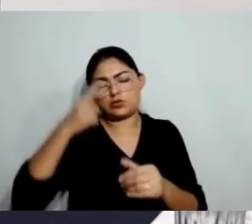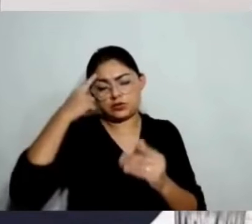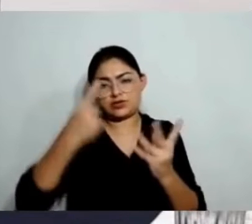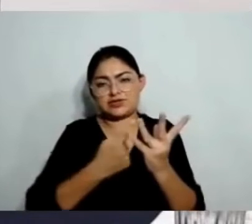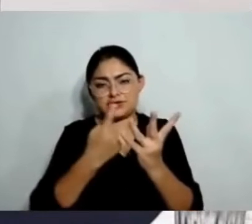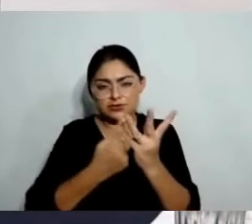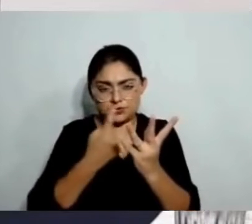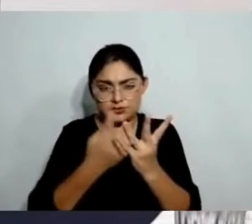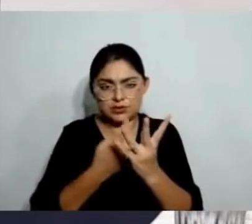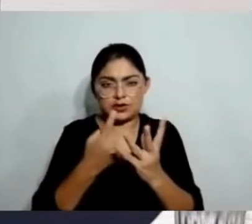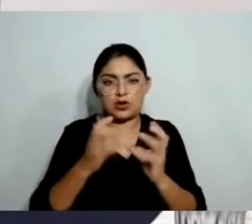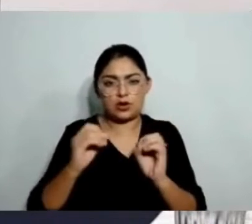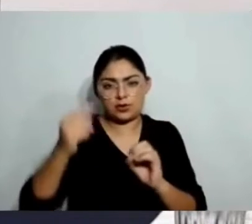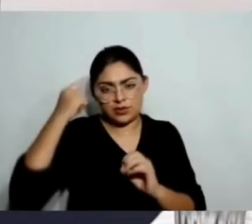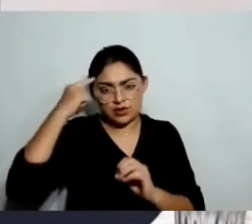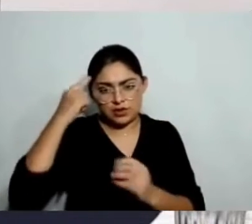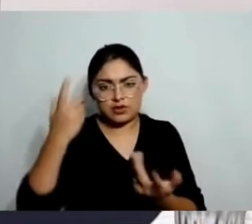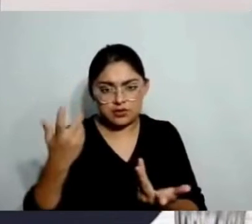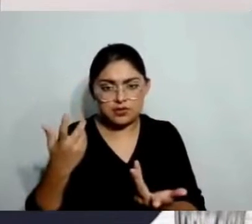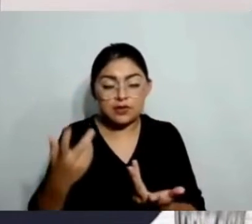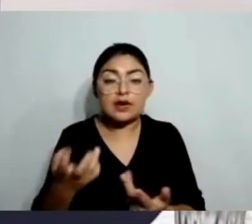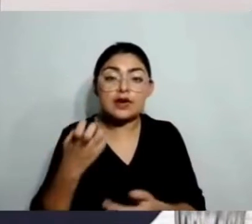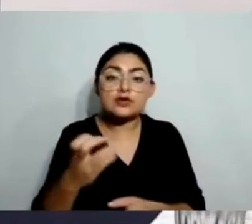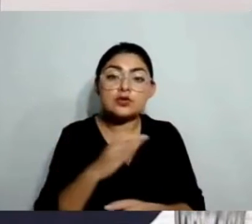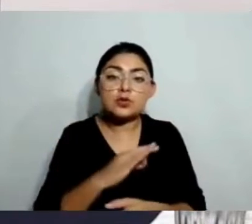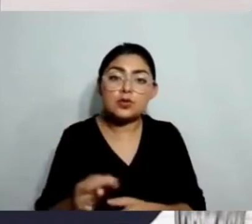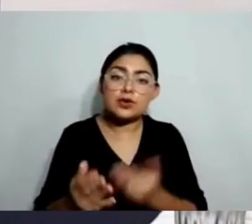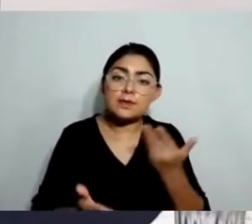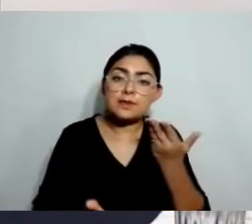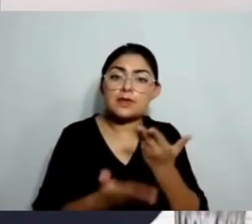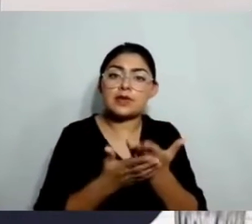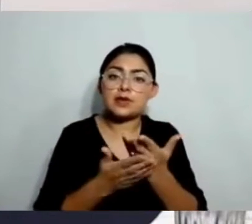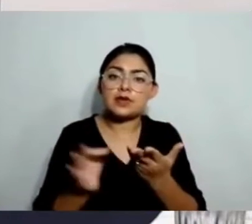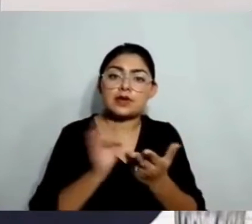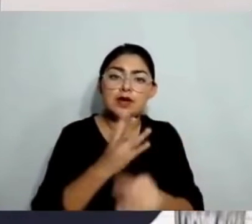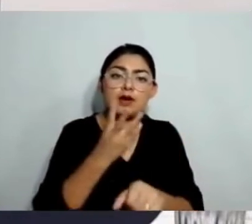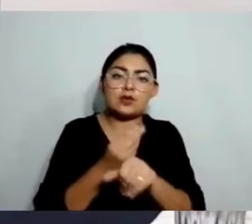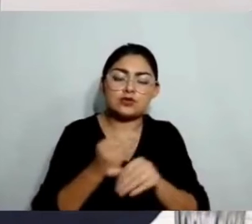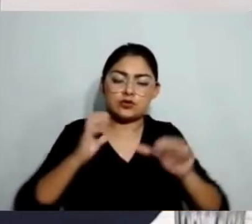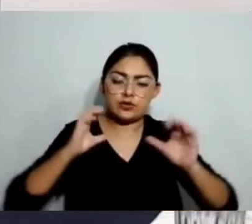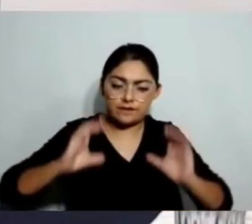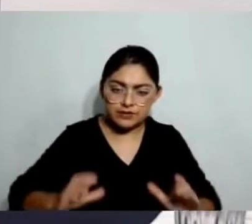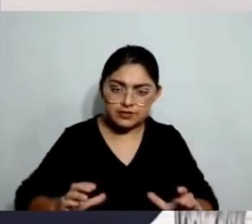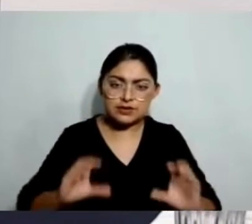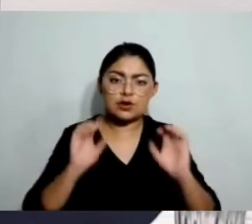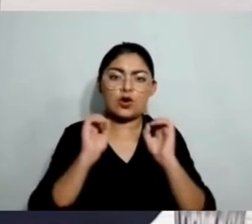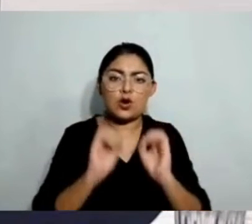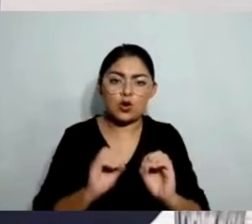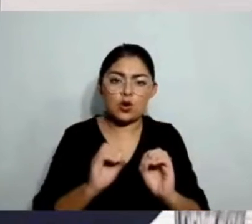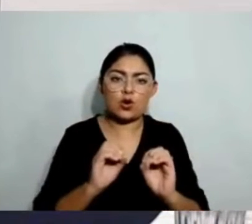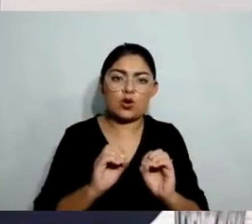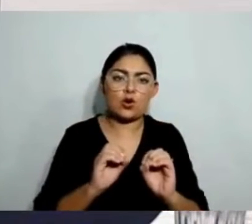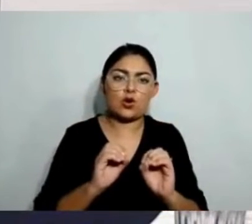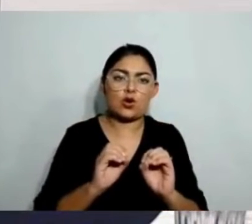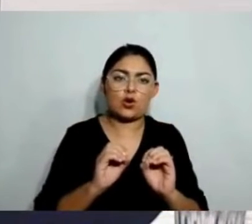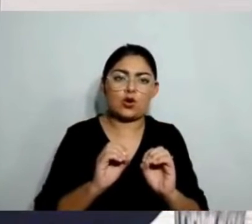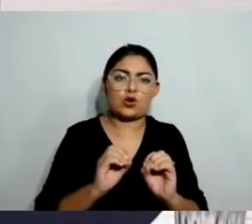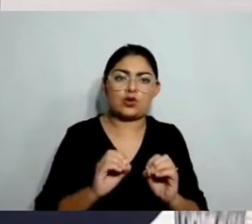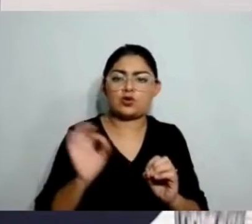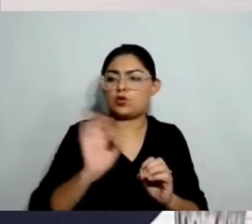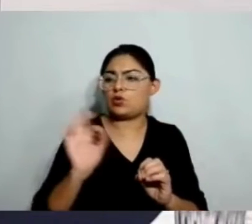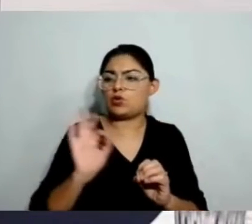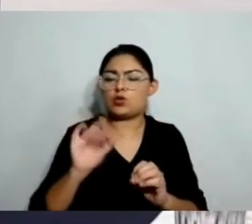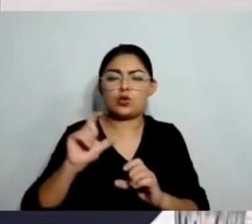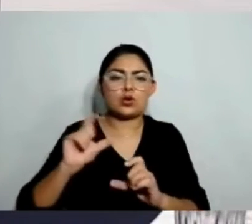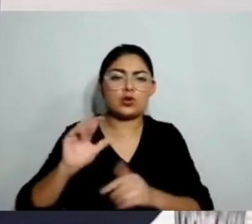eh que pueden ser desde ajustes físicos o de otro tipo eh durante el proceso de una detención y no solo cuando se llega a la sala de